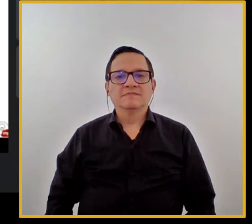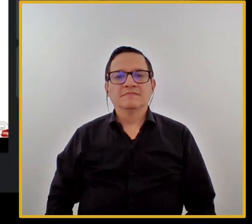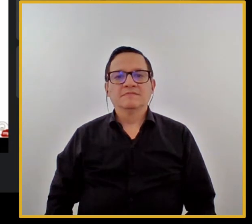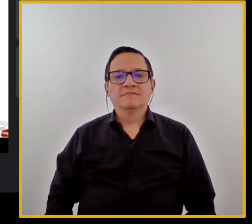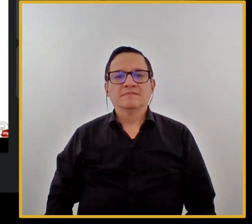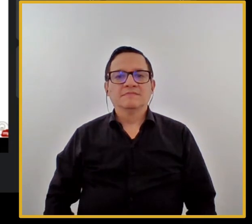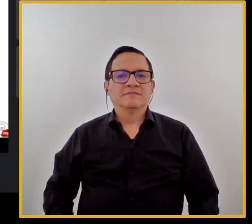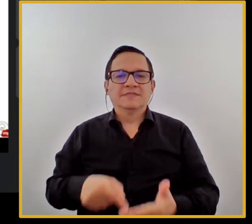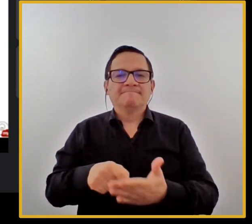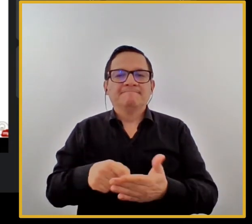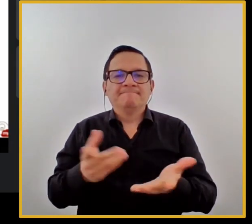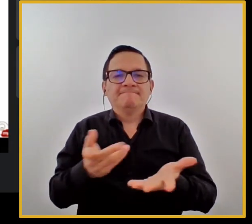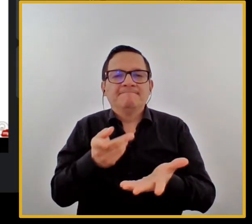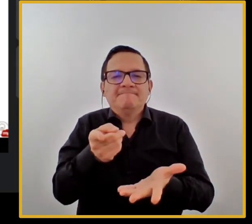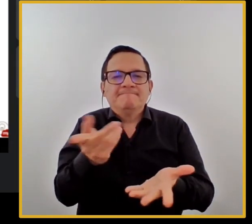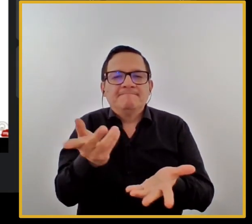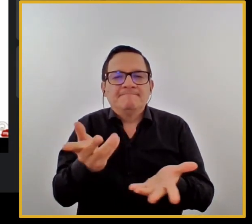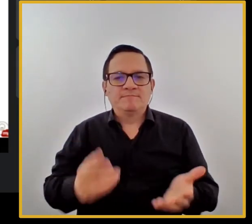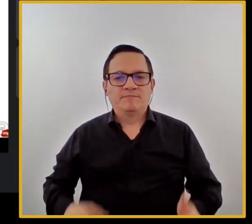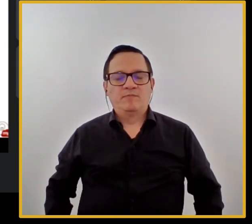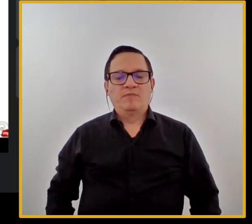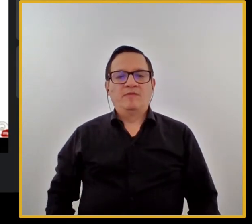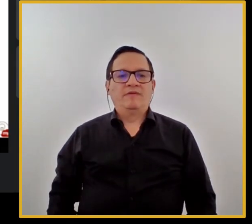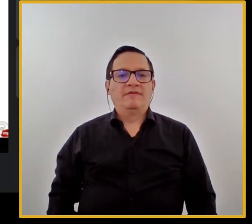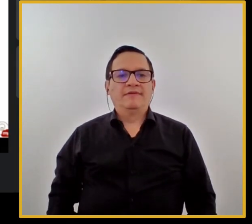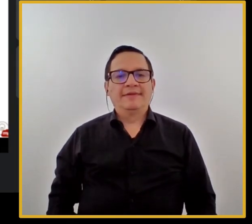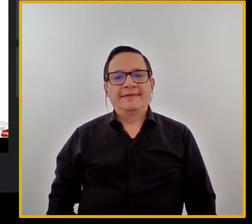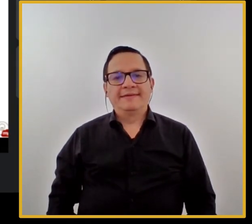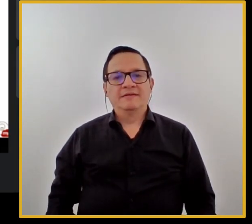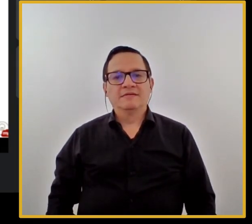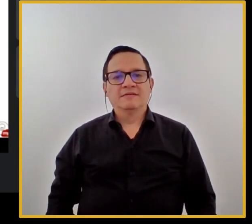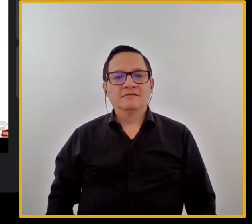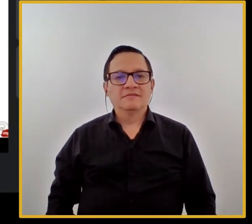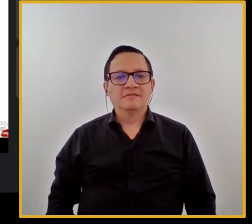¿qué tendríamos allí? Pues quedaría